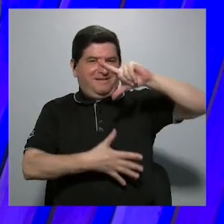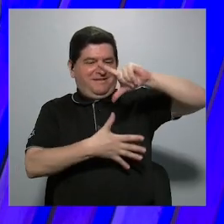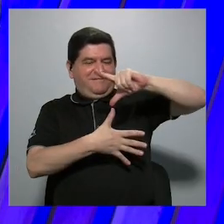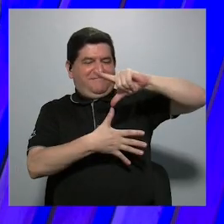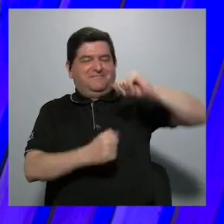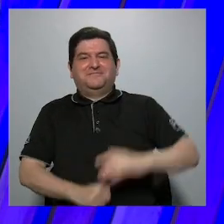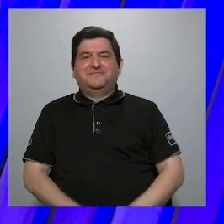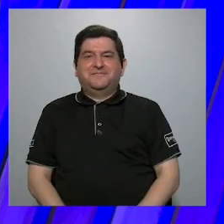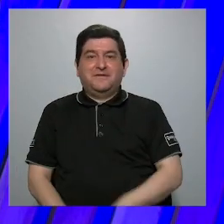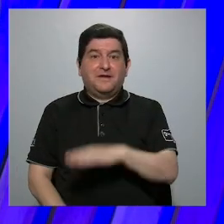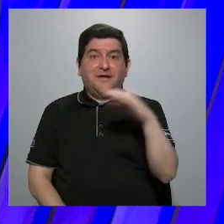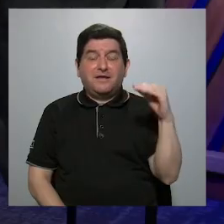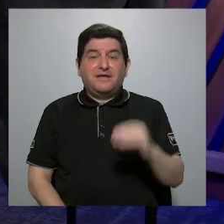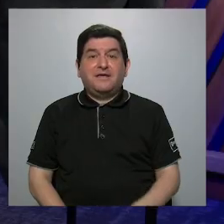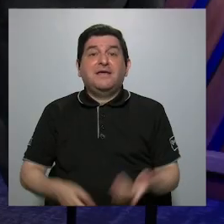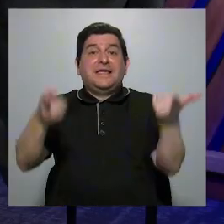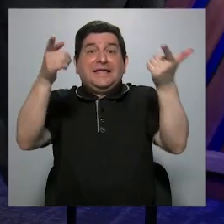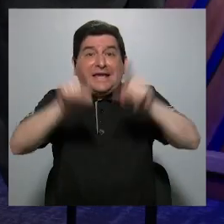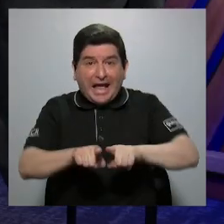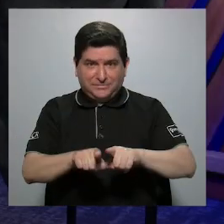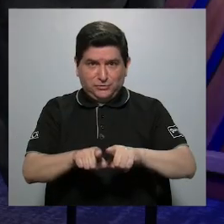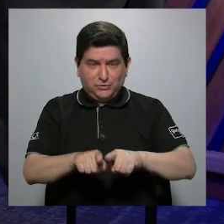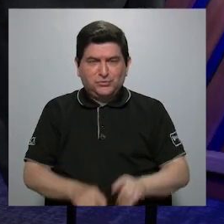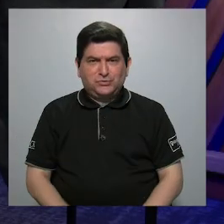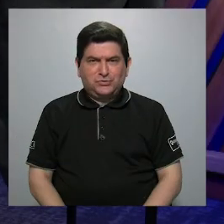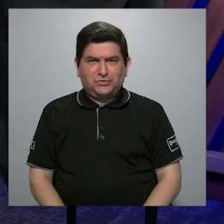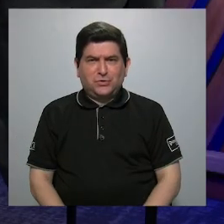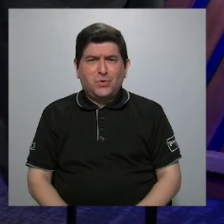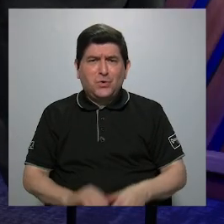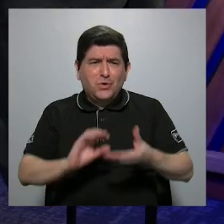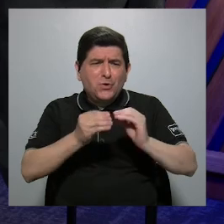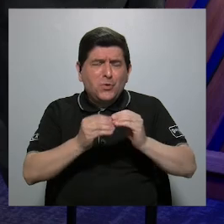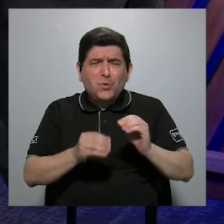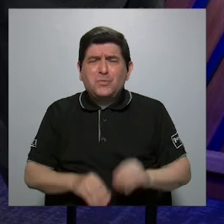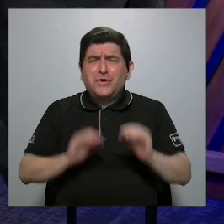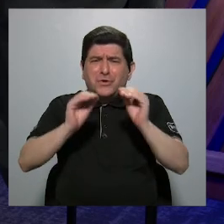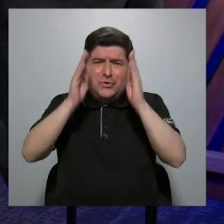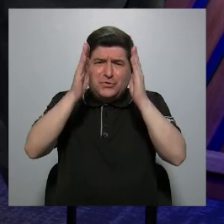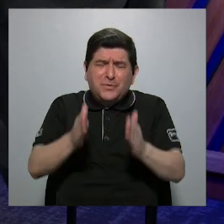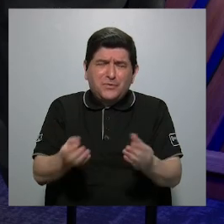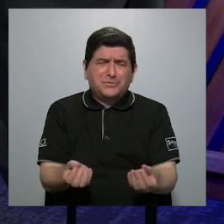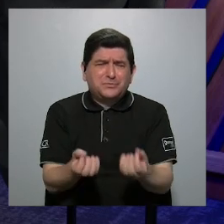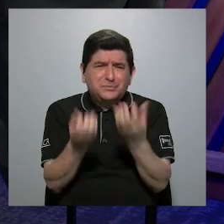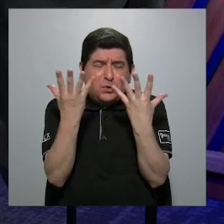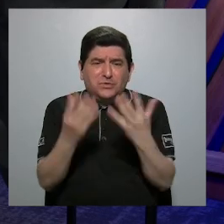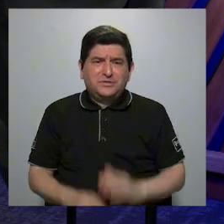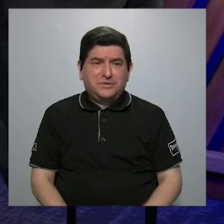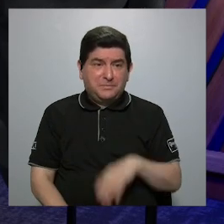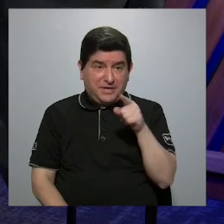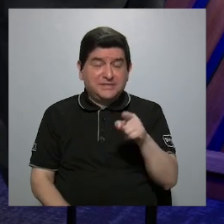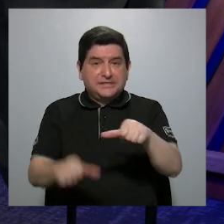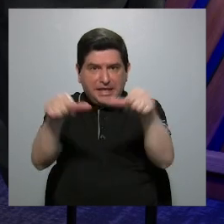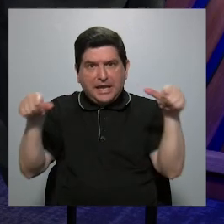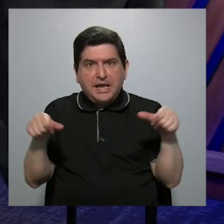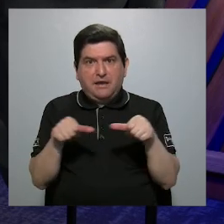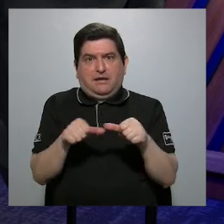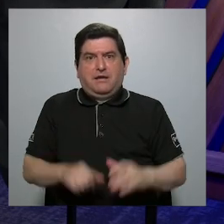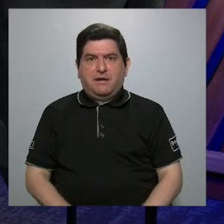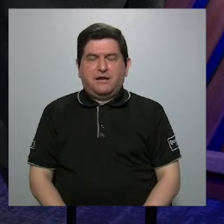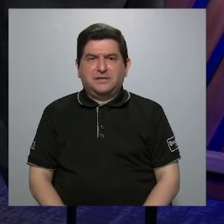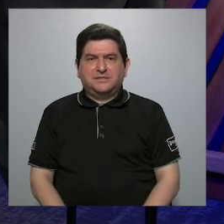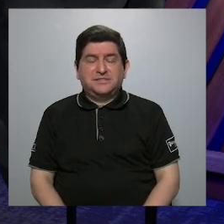América Latina. Y aún llegaría el caso de que el excesivo número de profesores en dichos